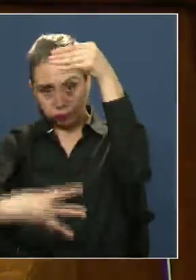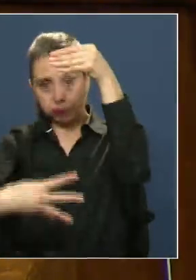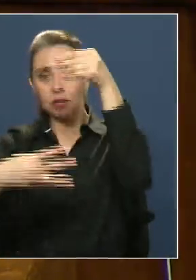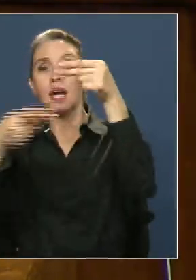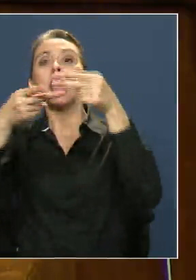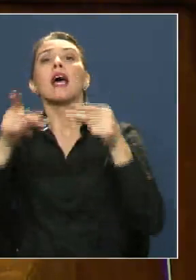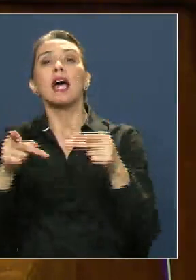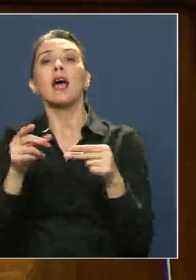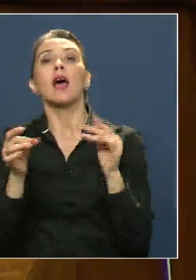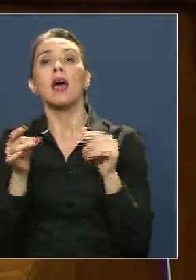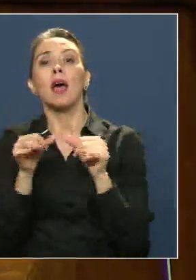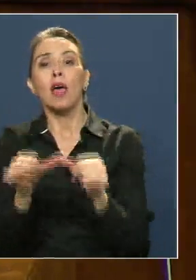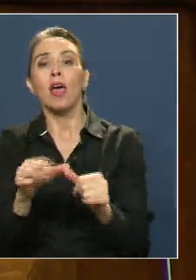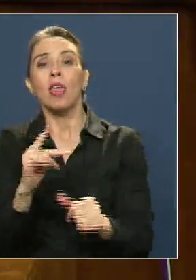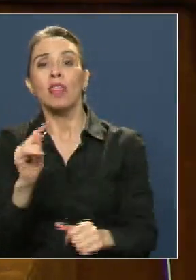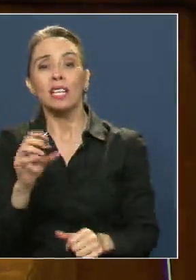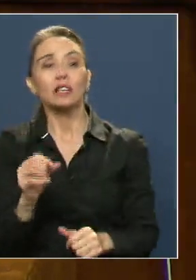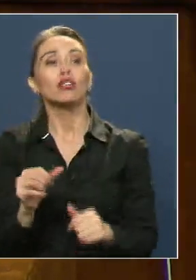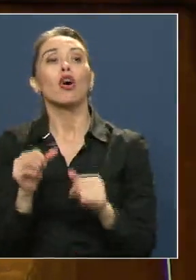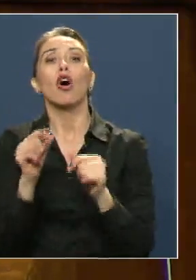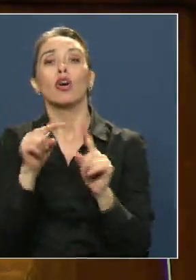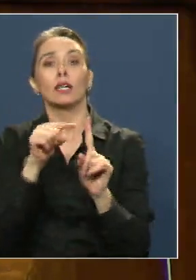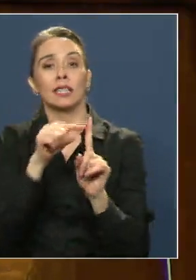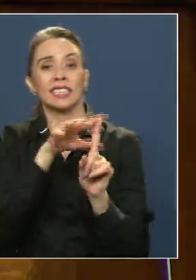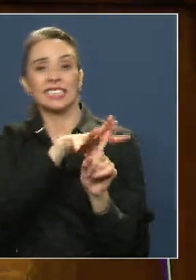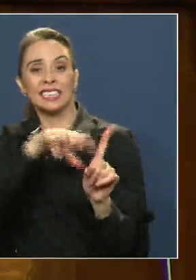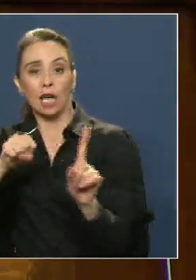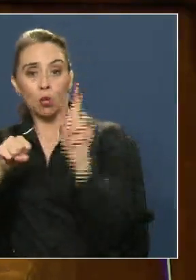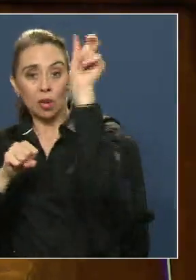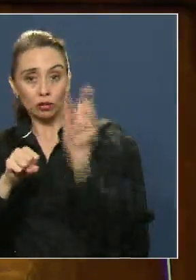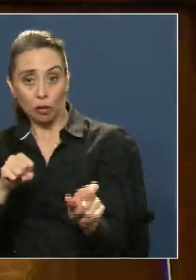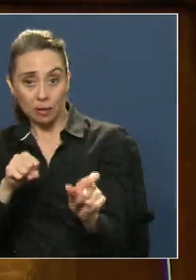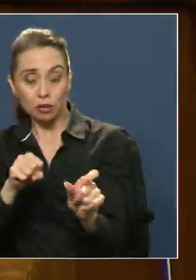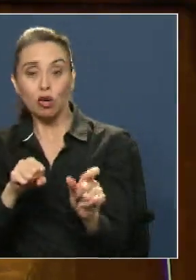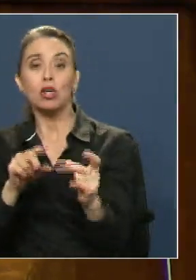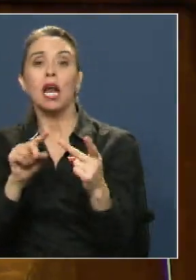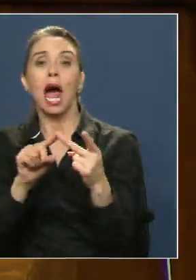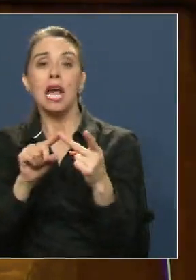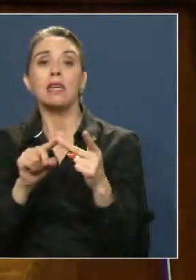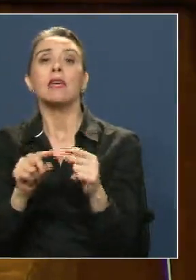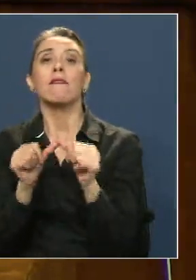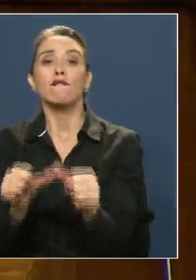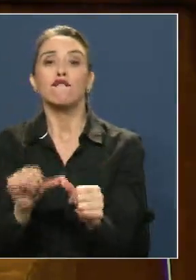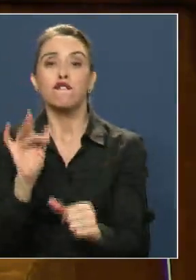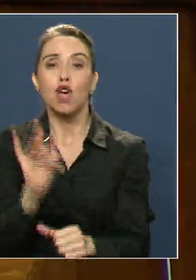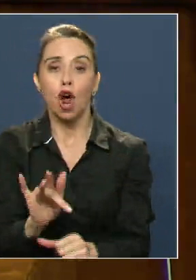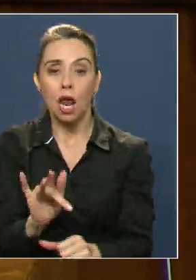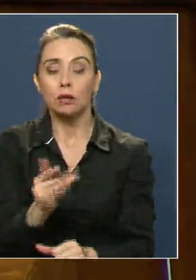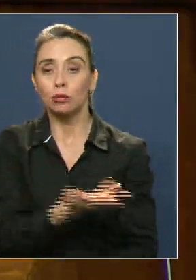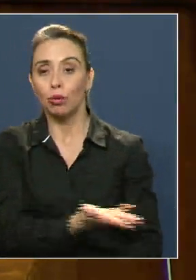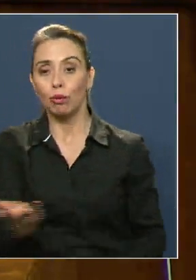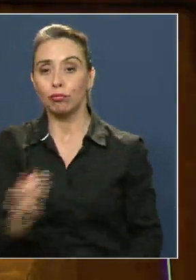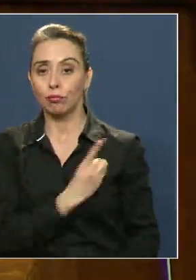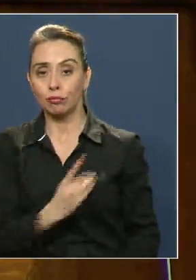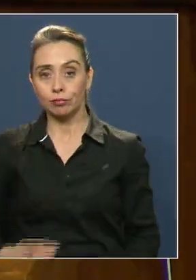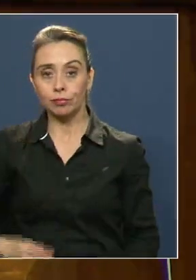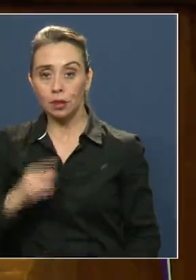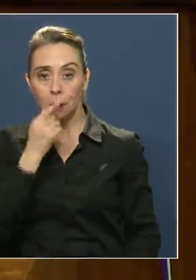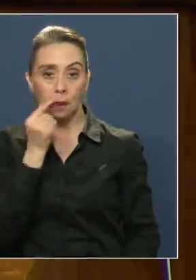del de secuestro en relación a la violación, como antes mencionaba. De esta manera, diputados y